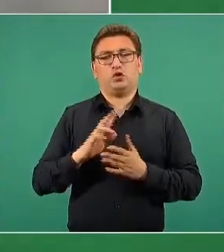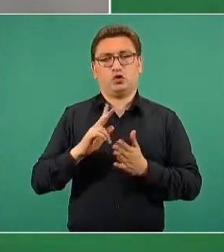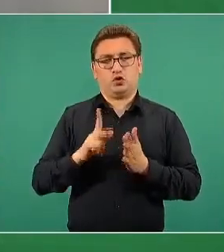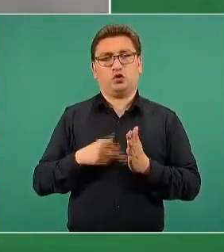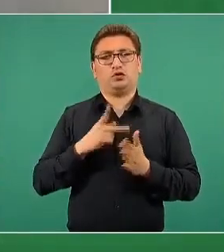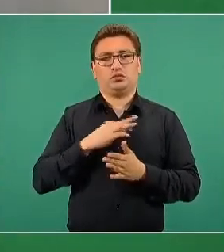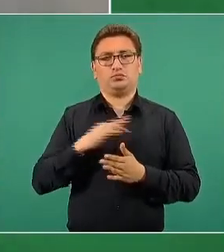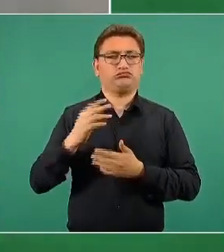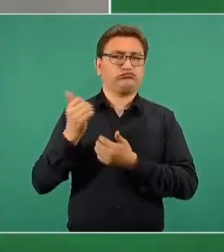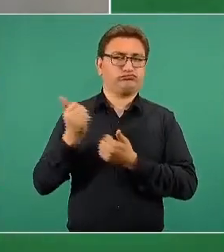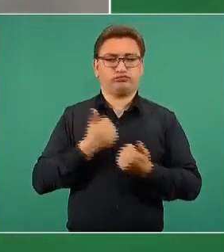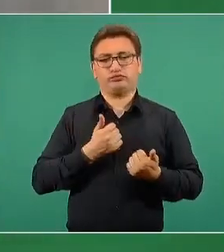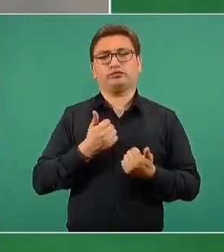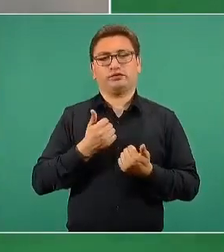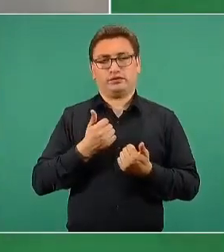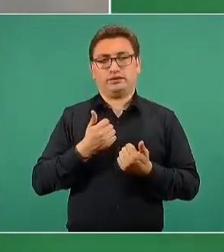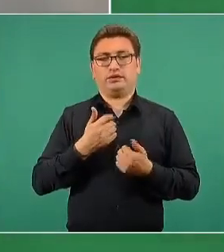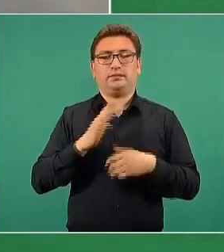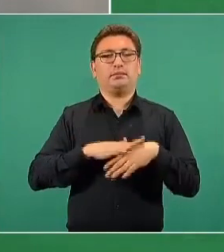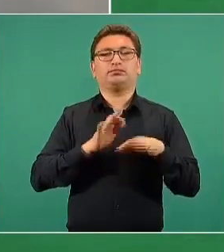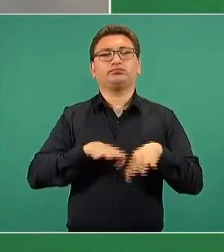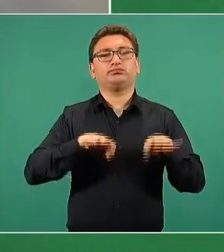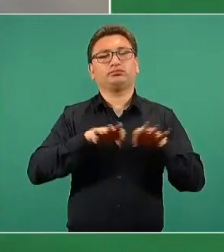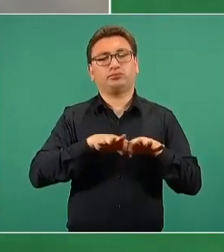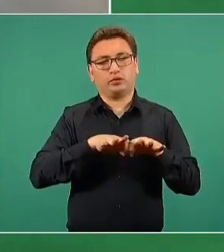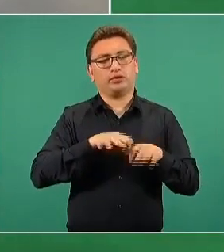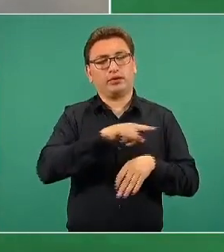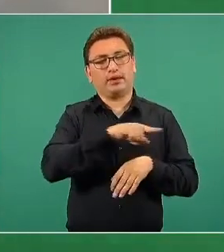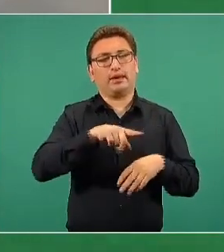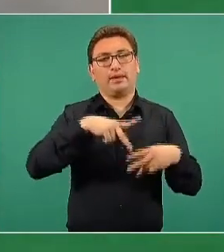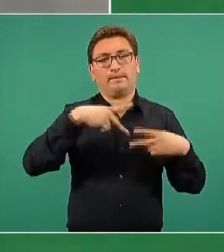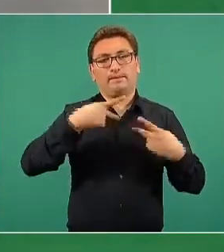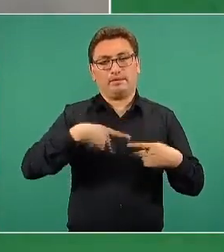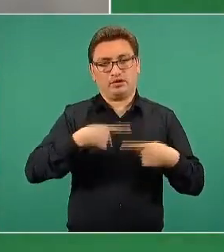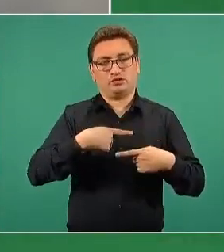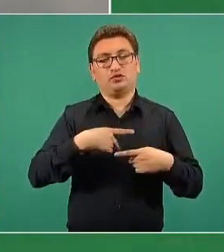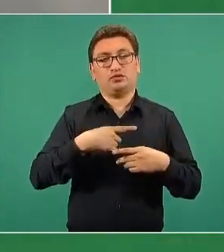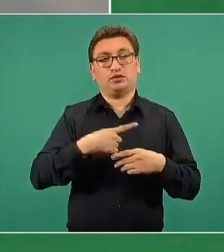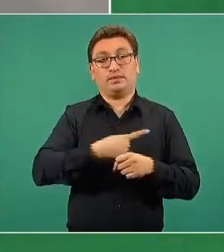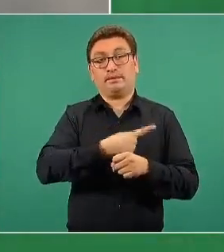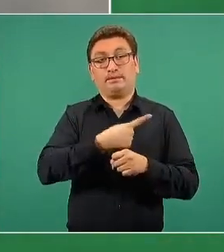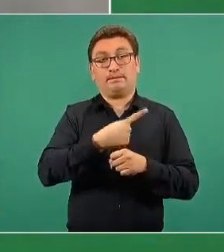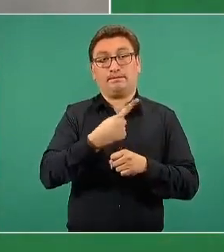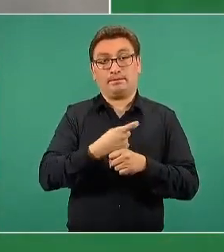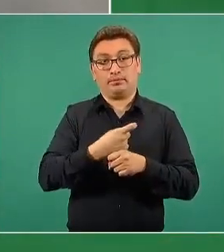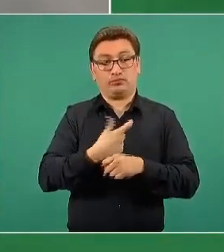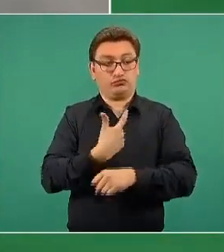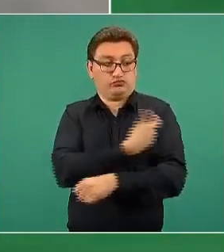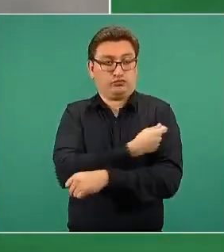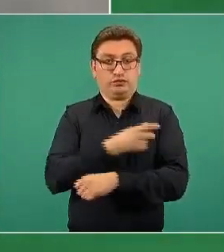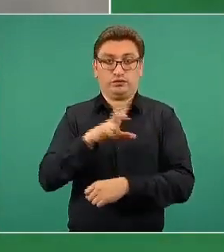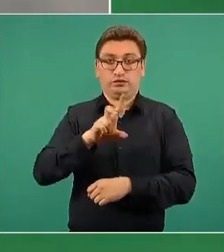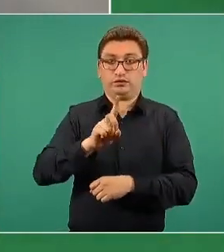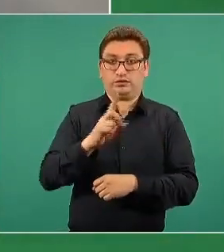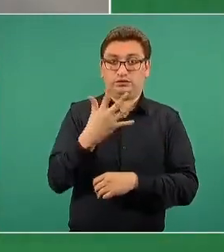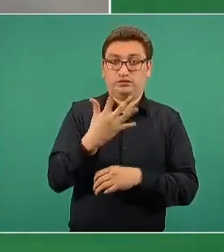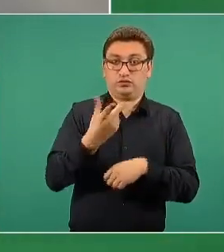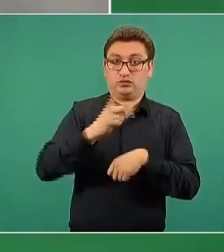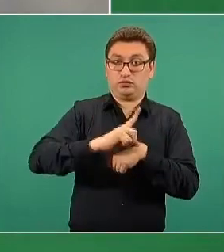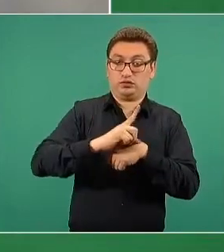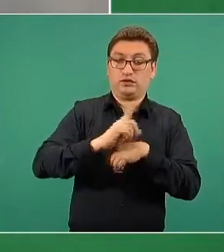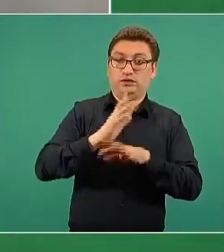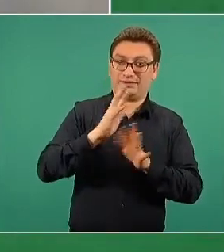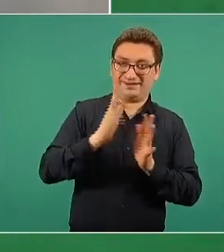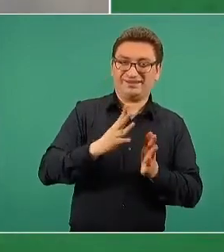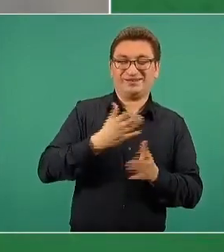restablezca la entrega de estas vacunas, priorizaremos evidentemente a las personas que ya han cumplido los 35 días que tenemos en